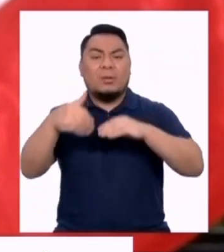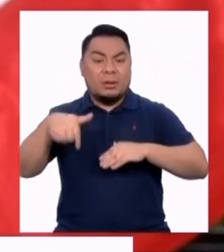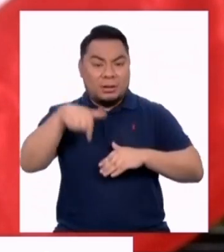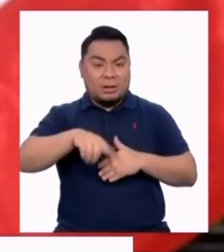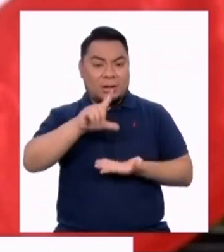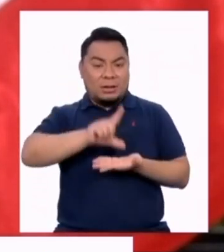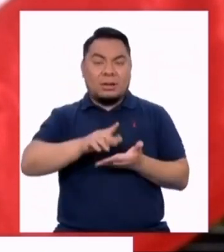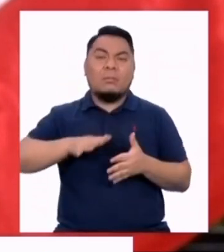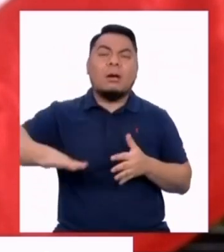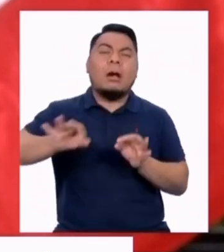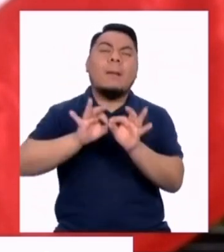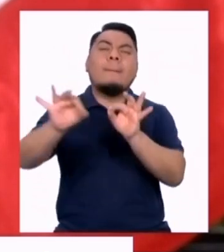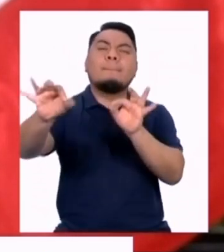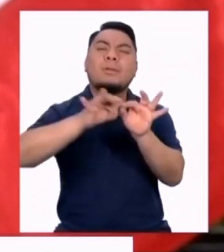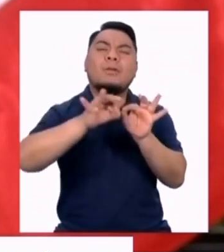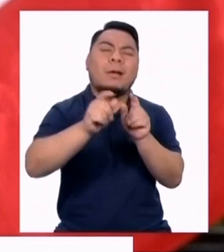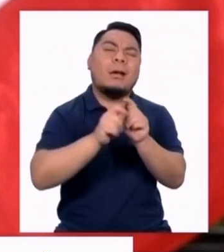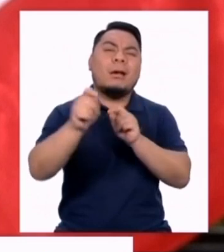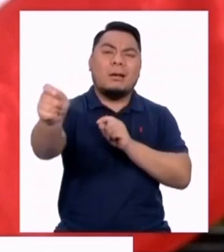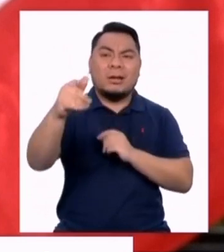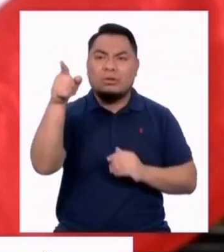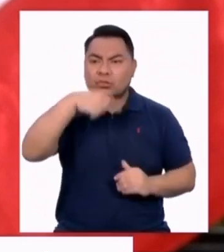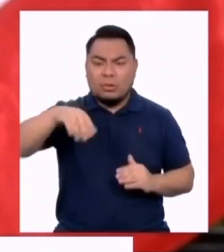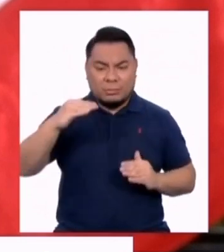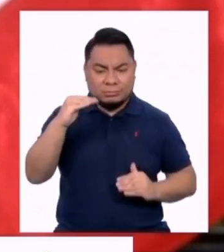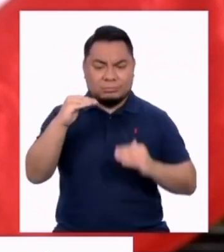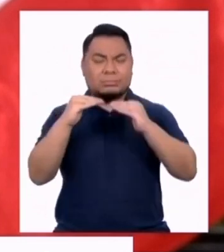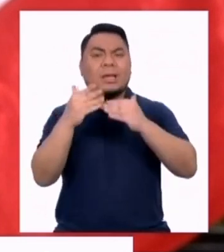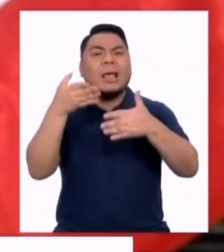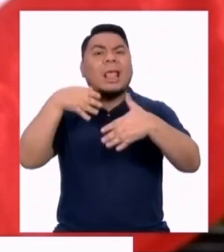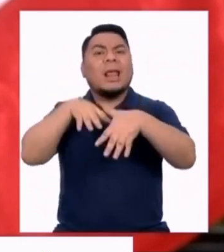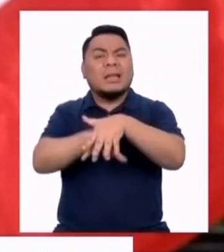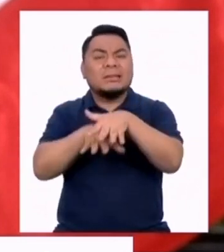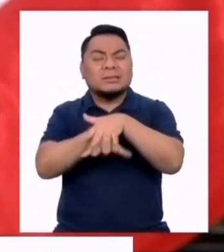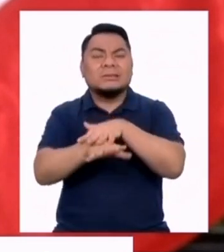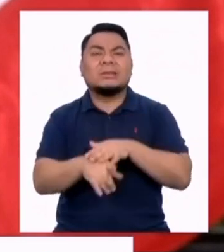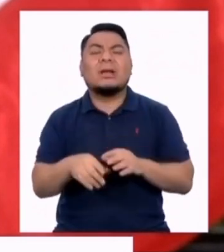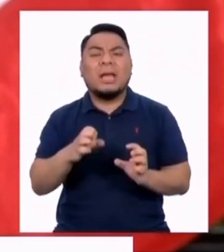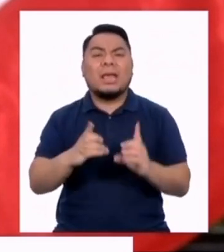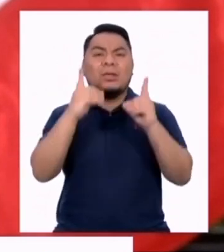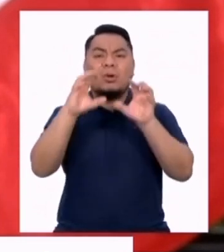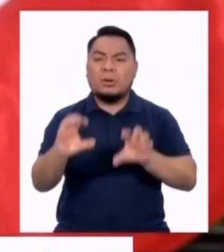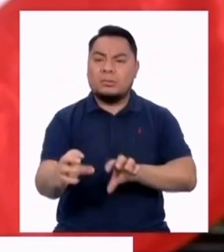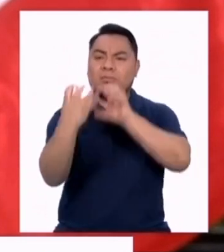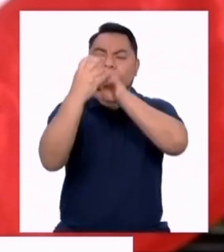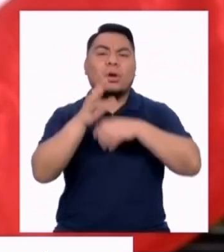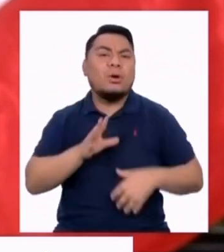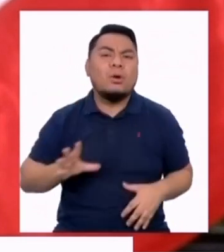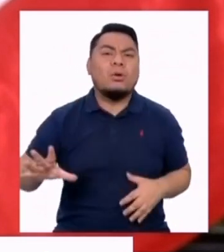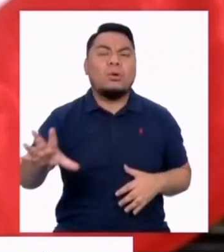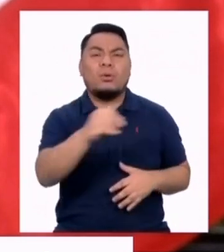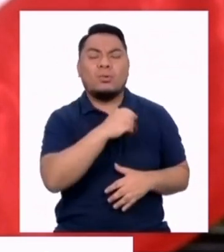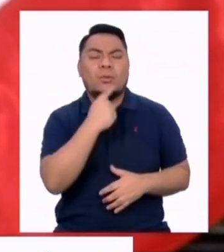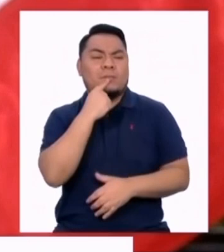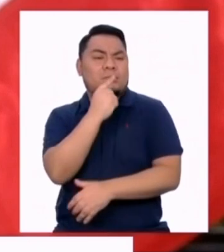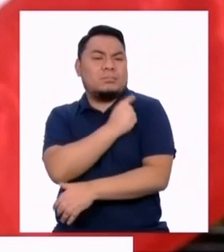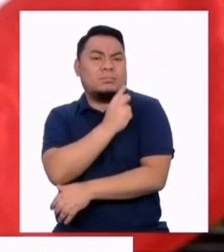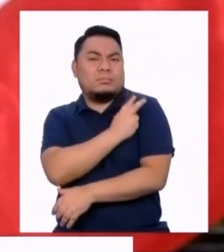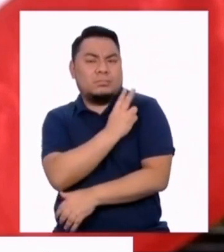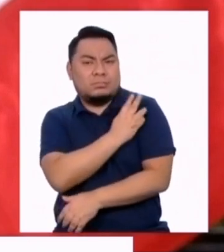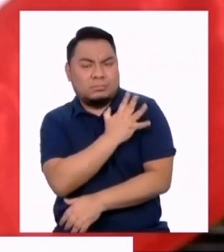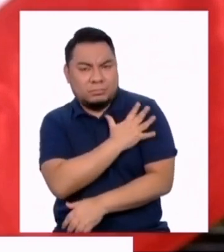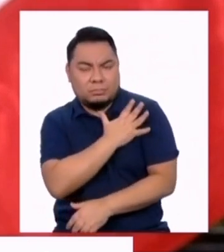educación virtual en todos los niveles para la educación pública y privada con una